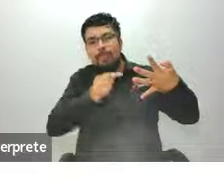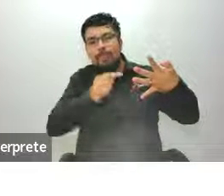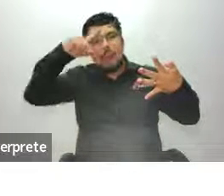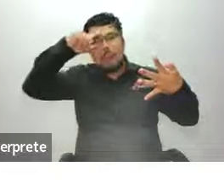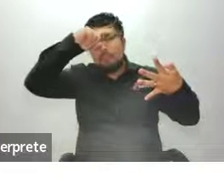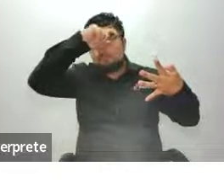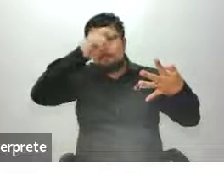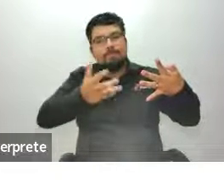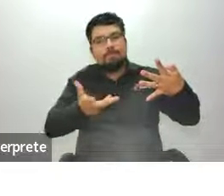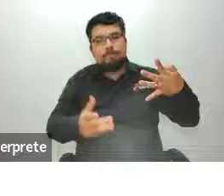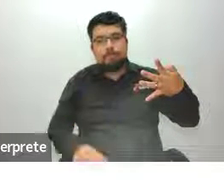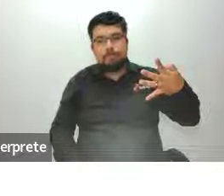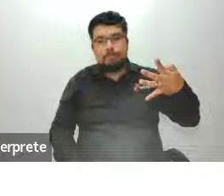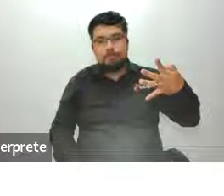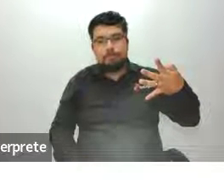Ah, ok.